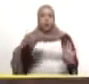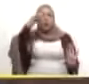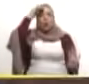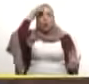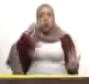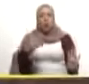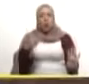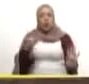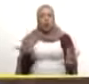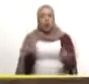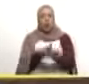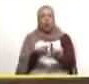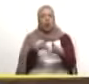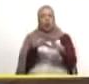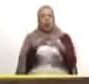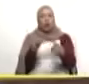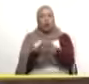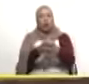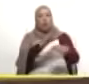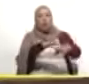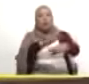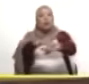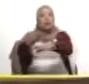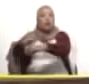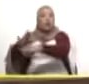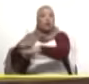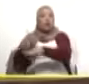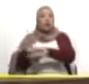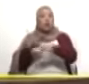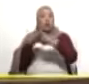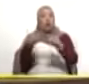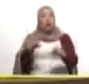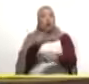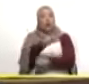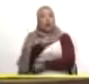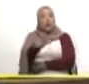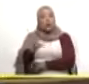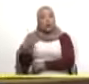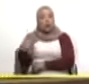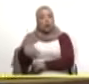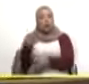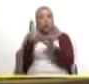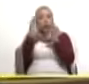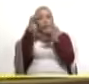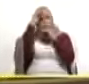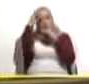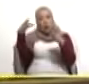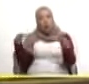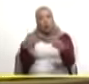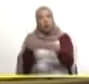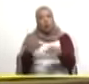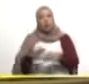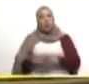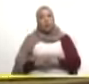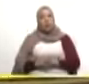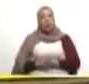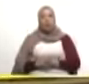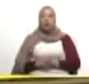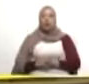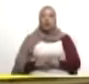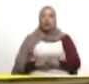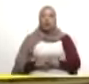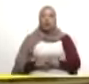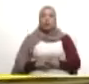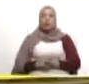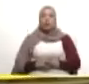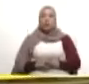Padrino, Hernández Lares, Ornella, Wistohor, comandante de los componentes, oficiales